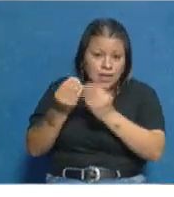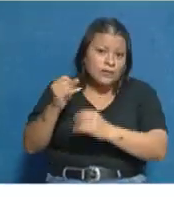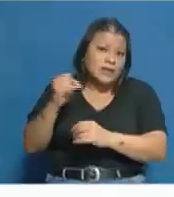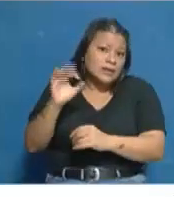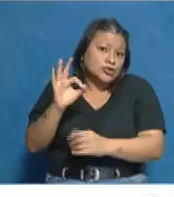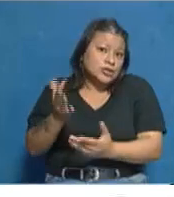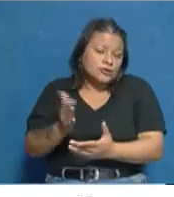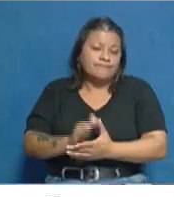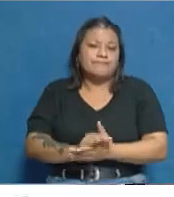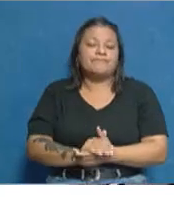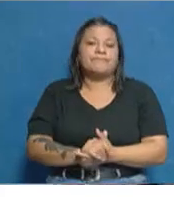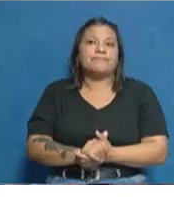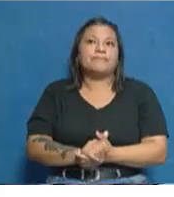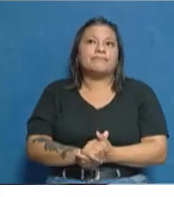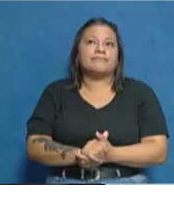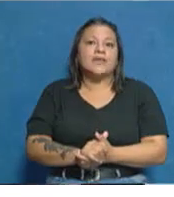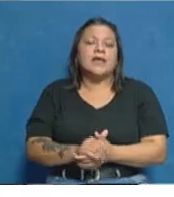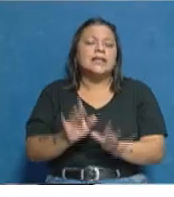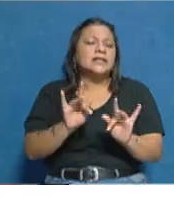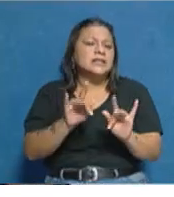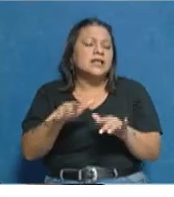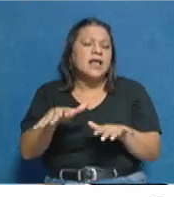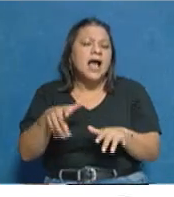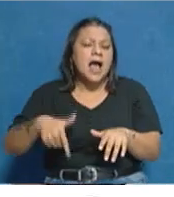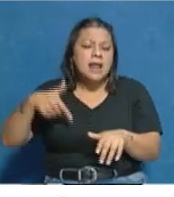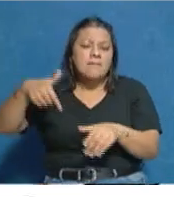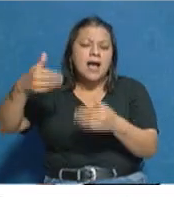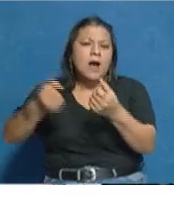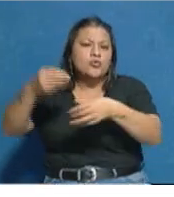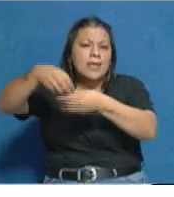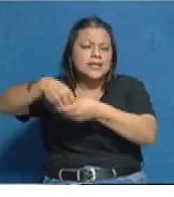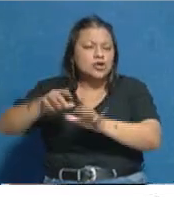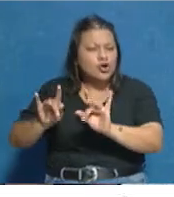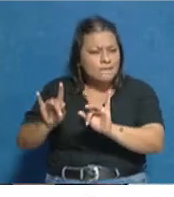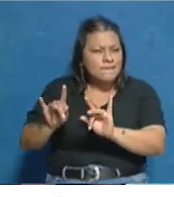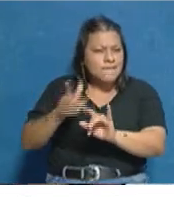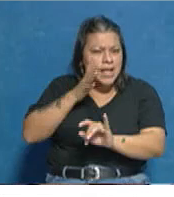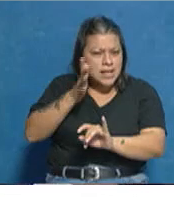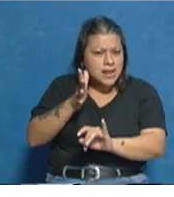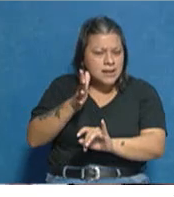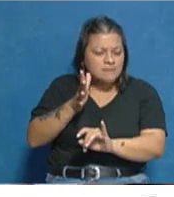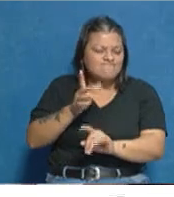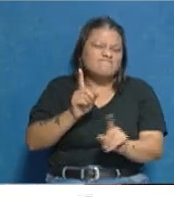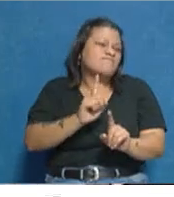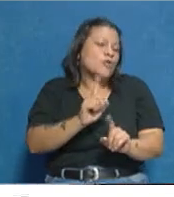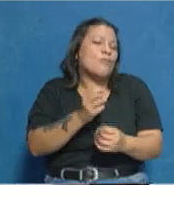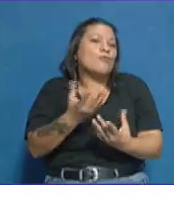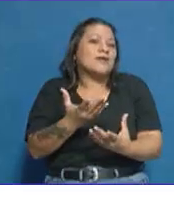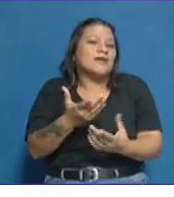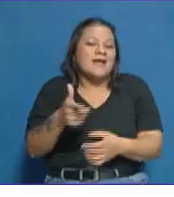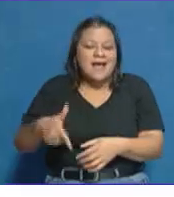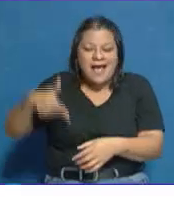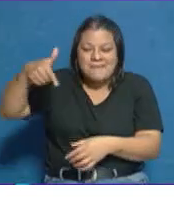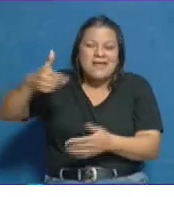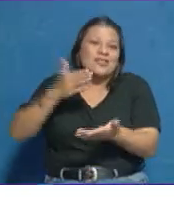dio cero. ¿Lo complica que haya un arma en el auto? Miren, en principio no tanto. ¿Por qué? Porque el arma de él